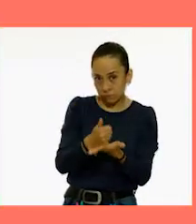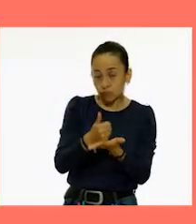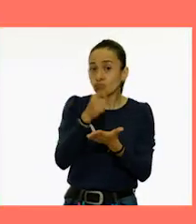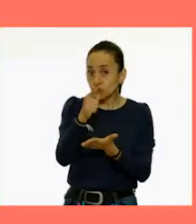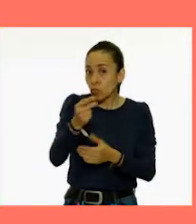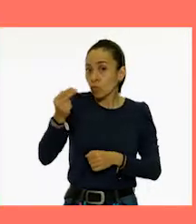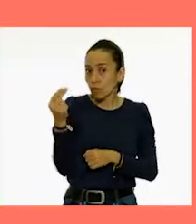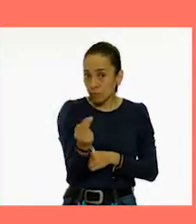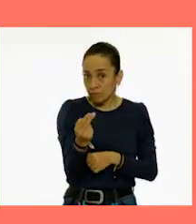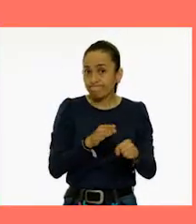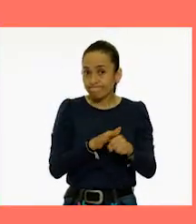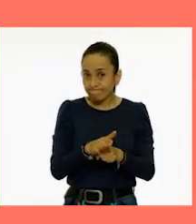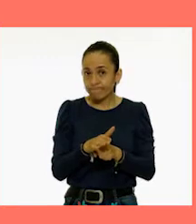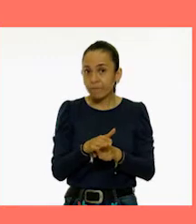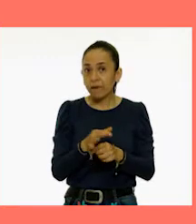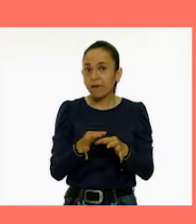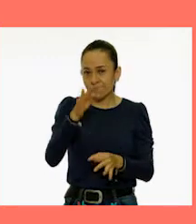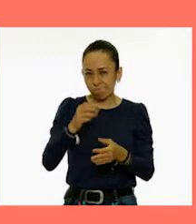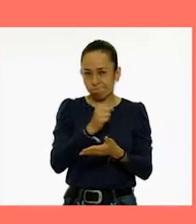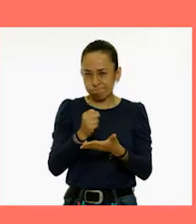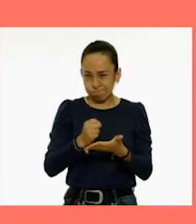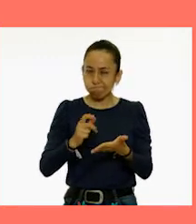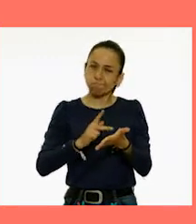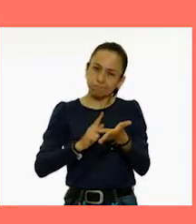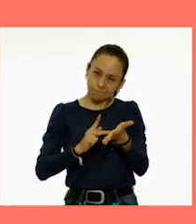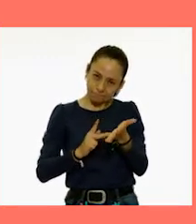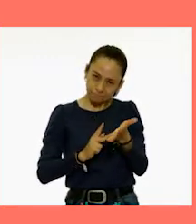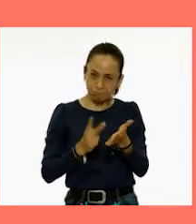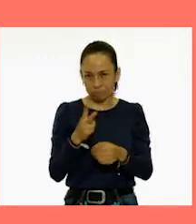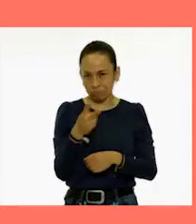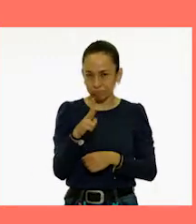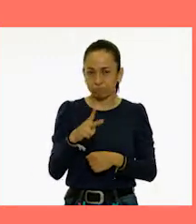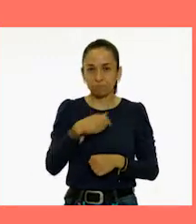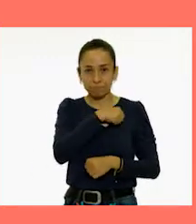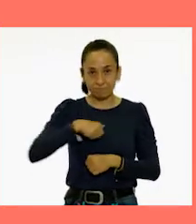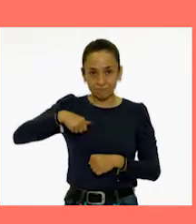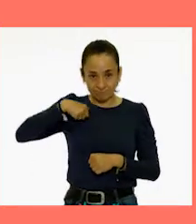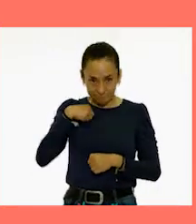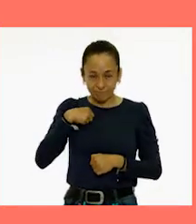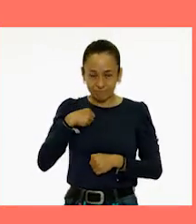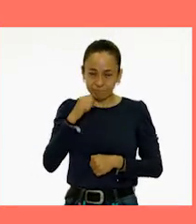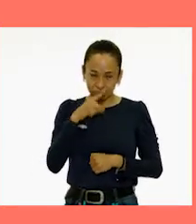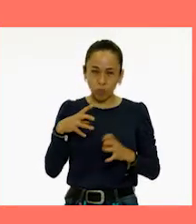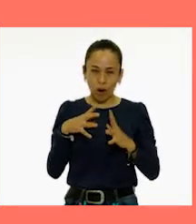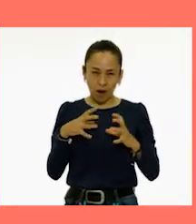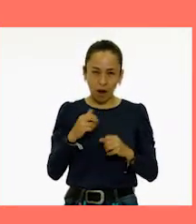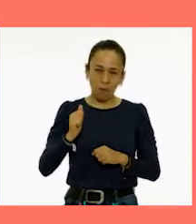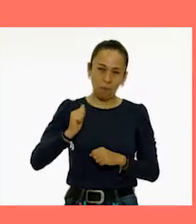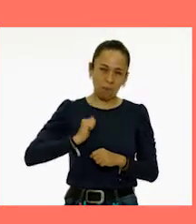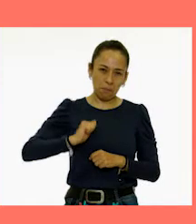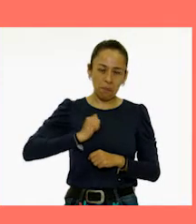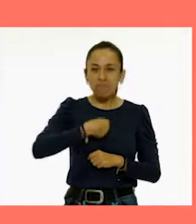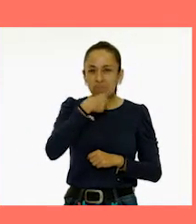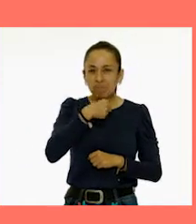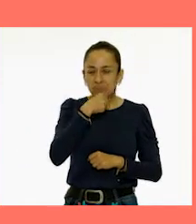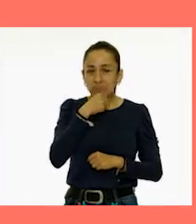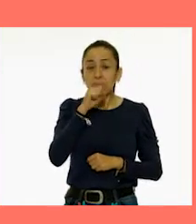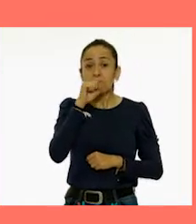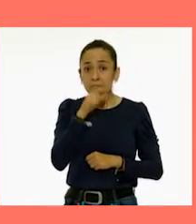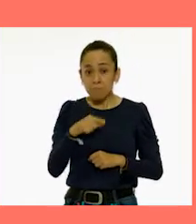Necesitarás un plumón o una pluma, una playera de algodón que ya no uses, una regla